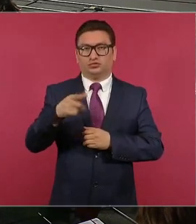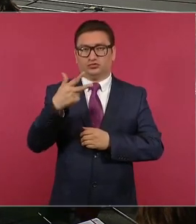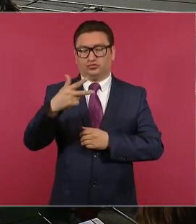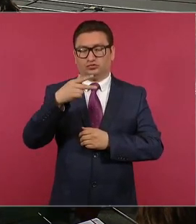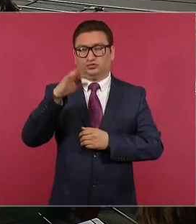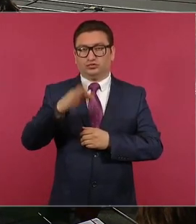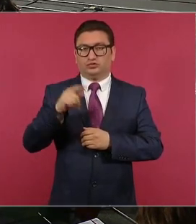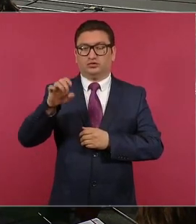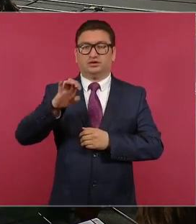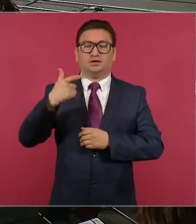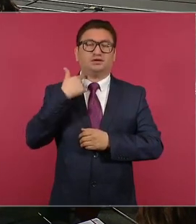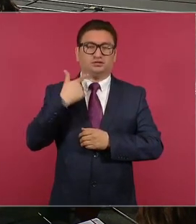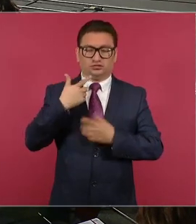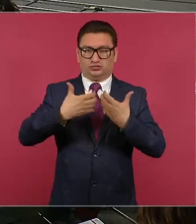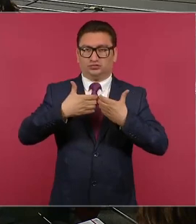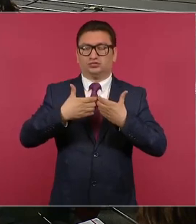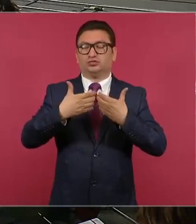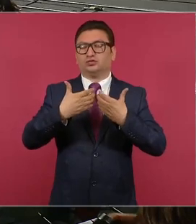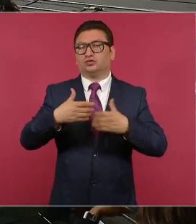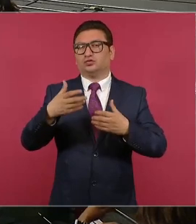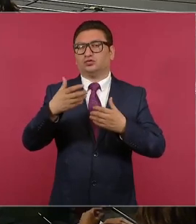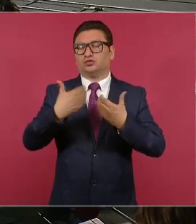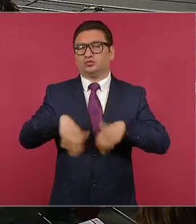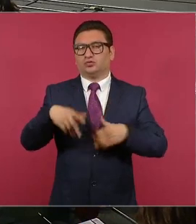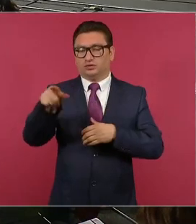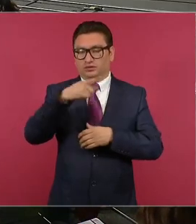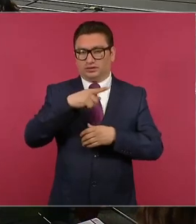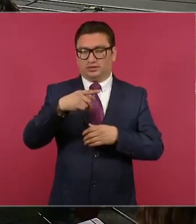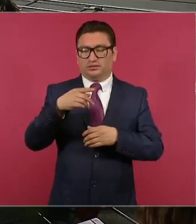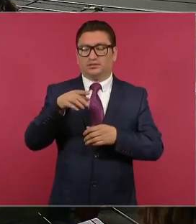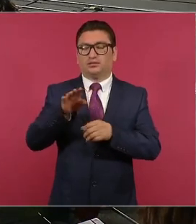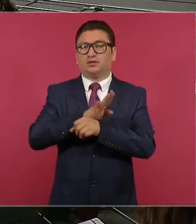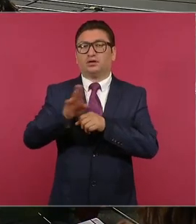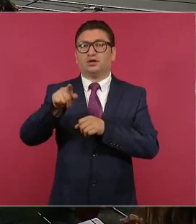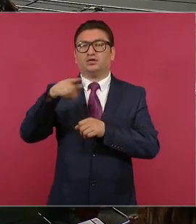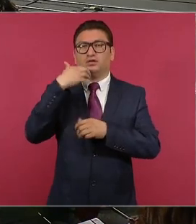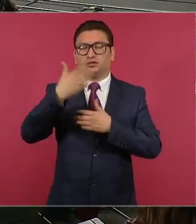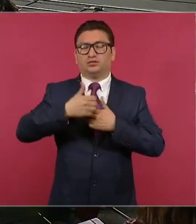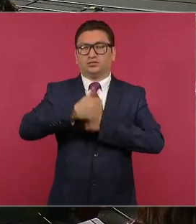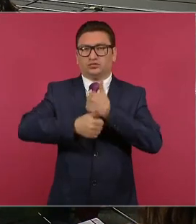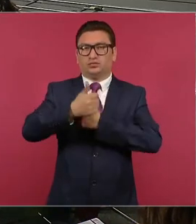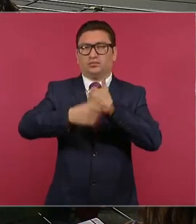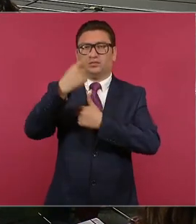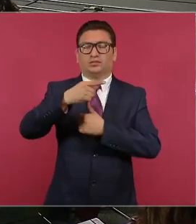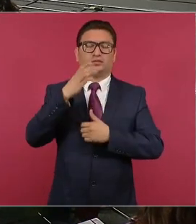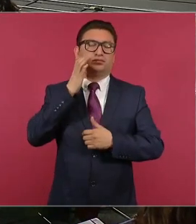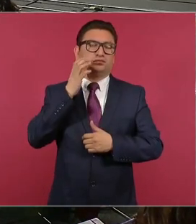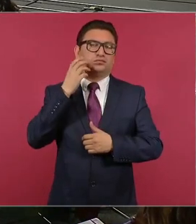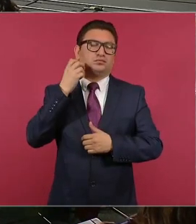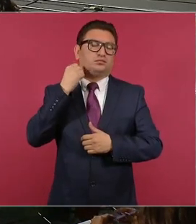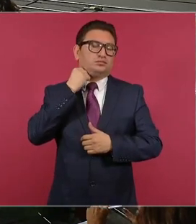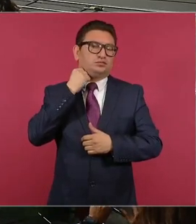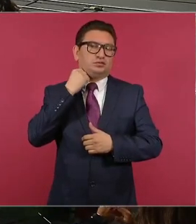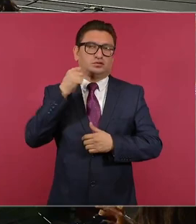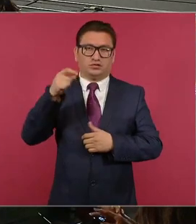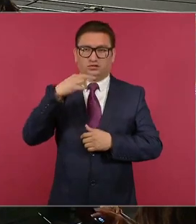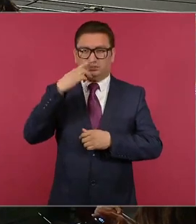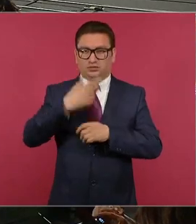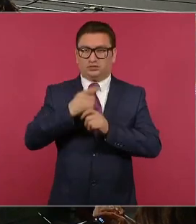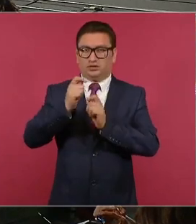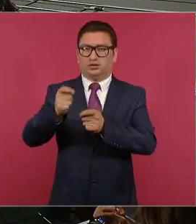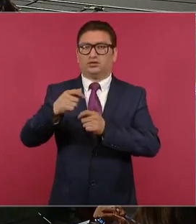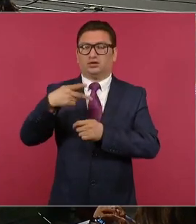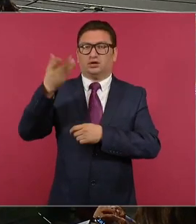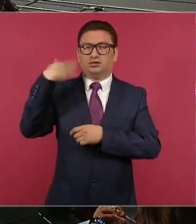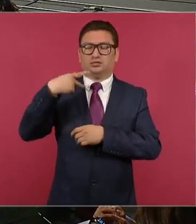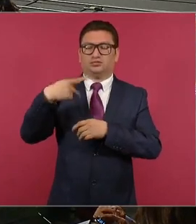Verónica Díaz Robles, delegada del programa de bienestar, han anunciado sus intenciones de competir para el Senado. Busca ocupar el cargo que ocuparon sus